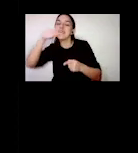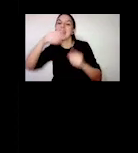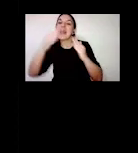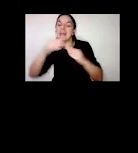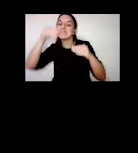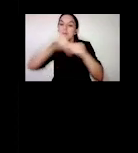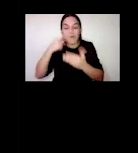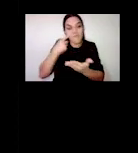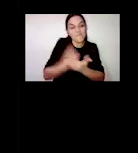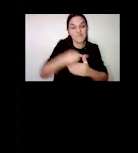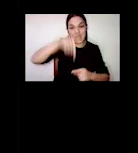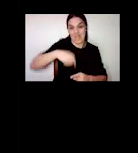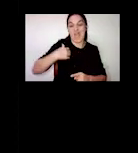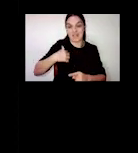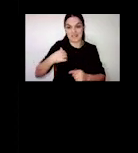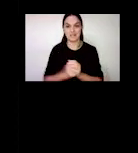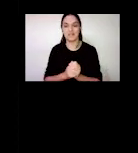cuando habla de casa-habitación